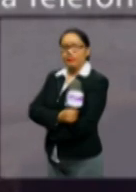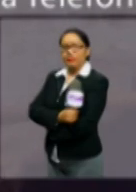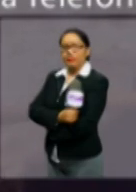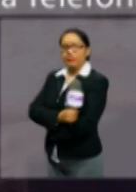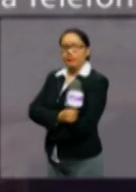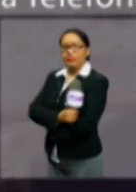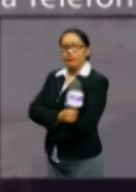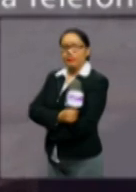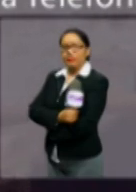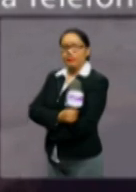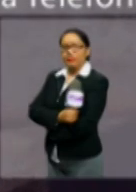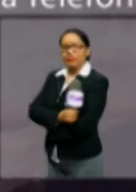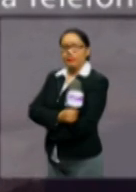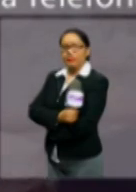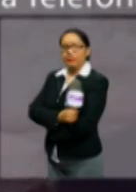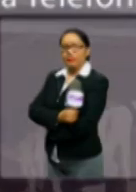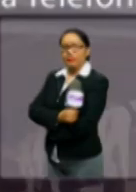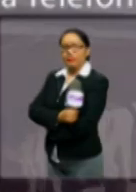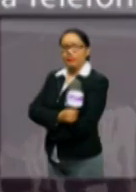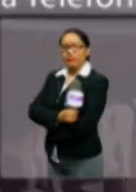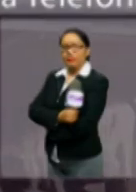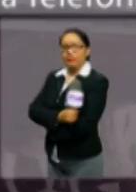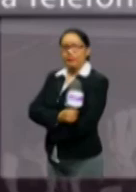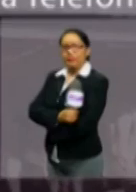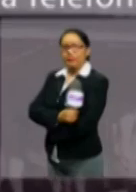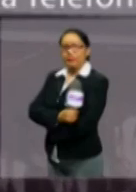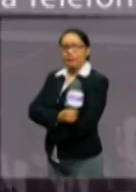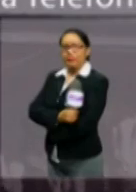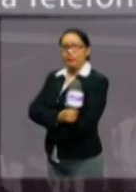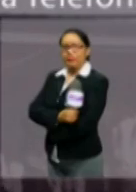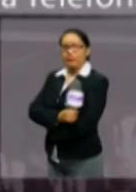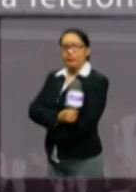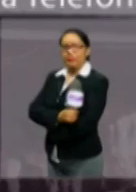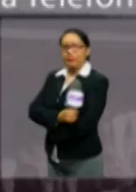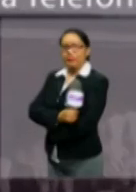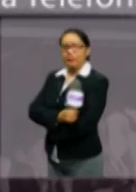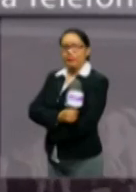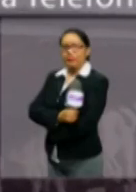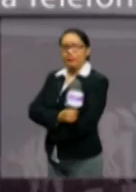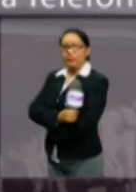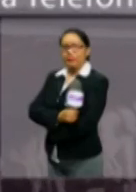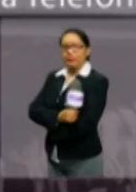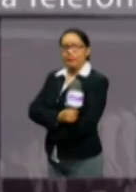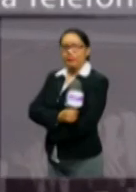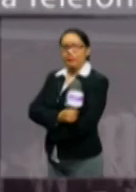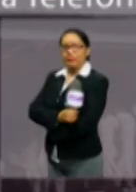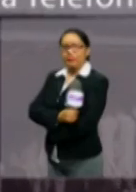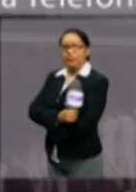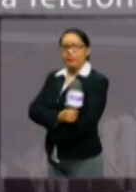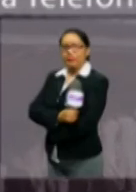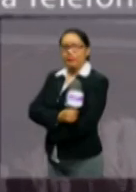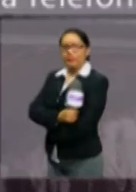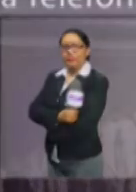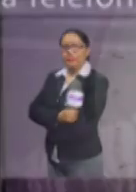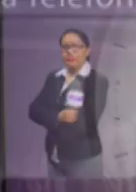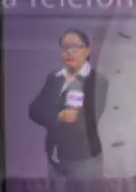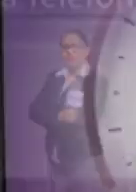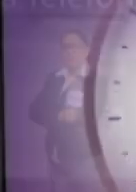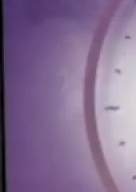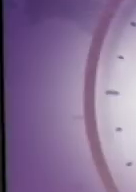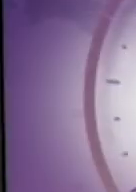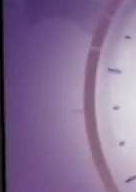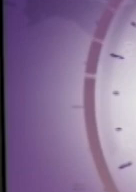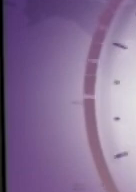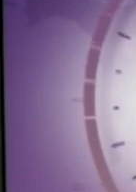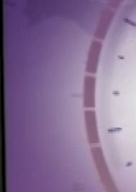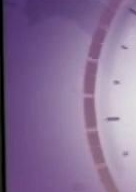este evento de orden nacional que se desarrollará en agosto próximo. Hasta aquí mi reporte.